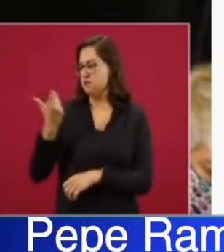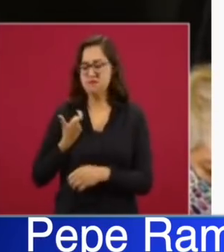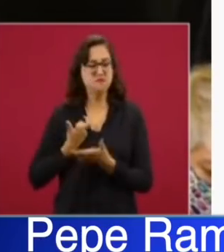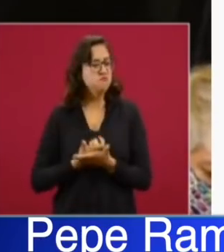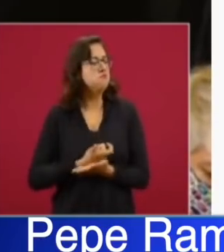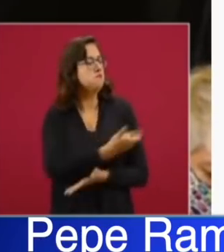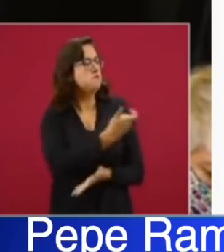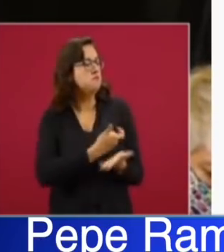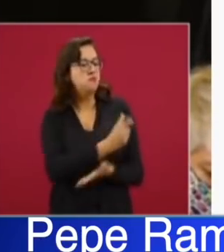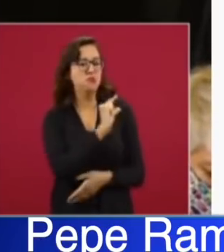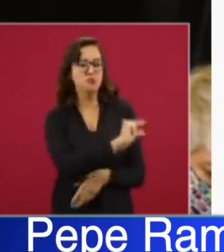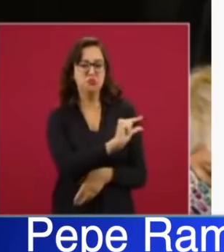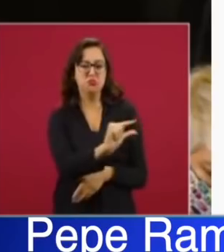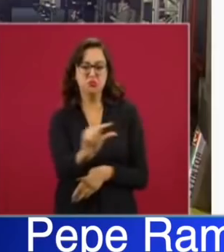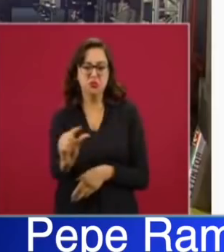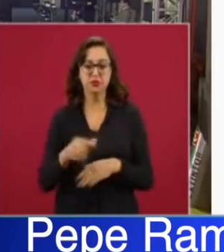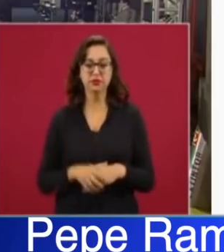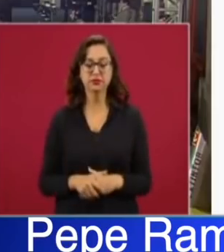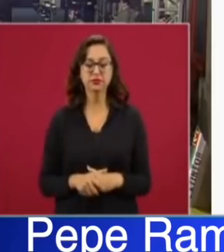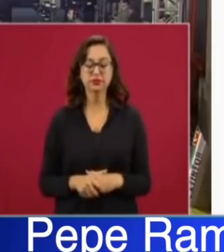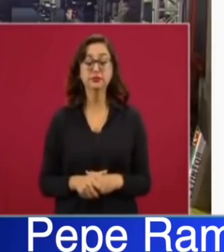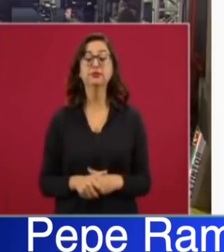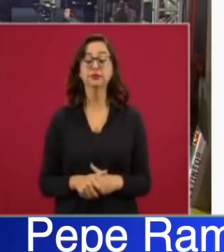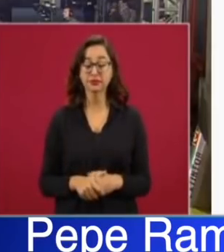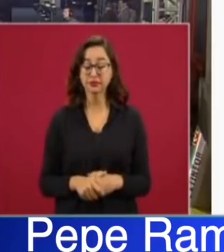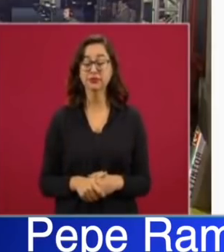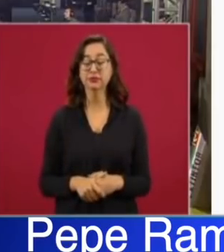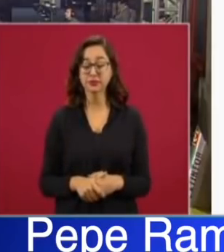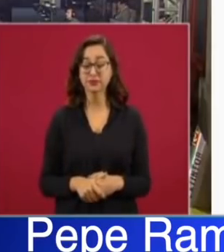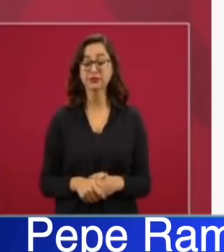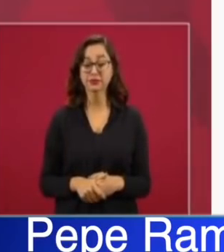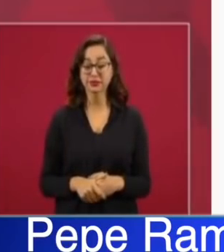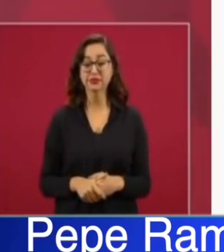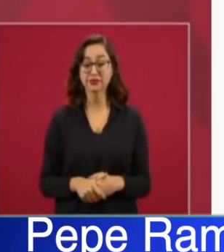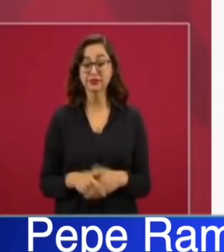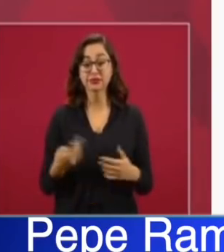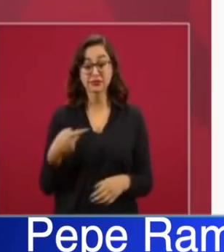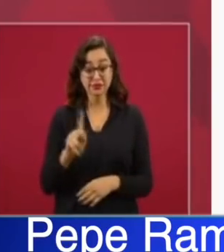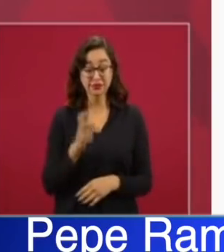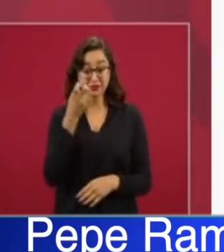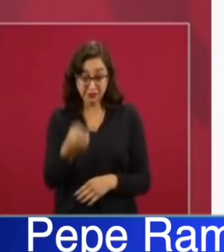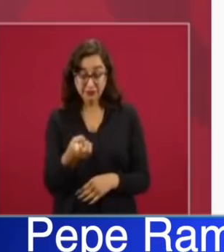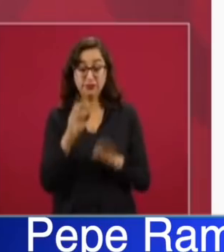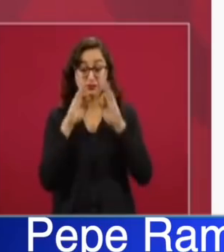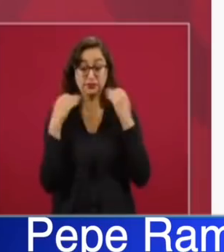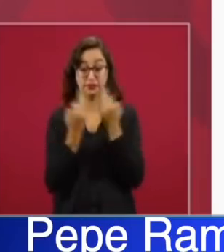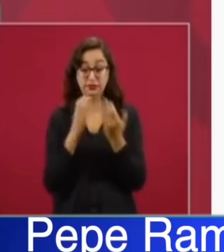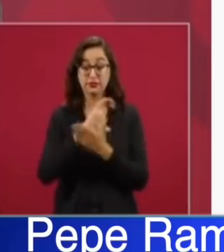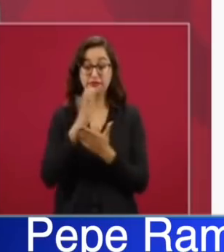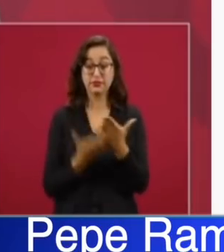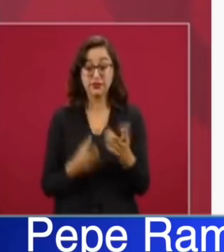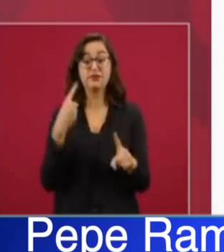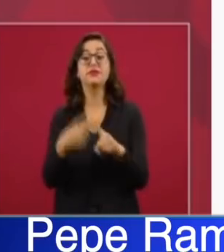estos están trabajando día a día, presidente. Pues sí, nada más esa modalidad de contratación también es